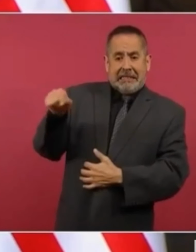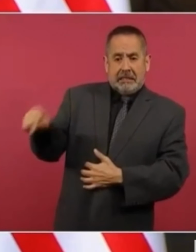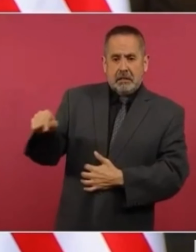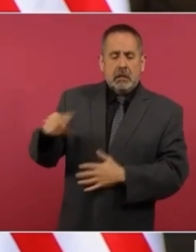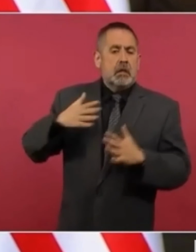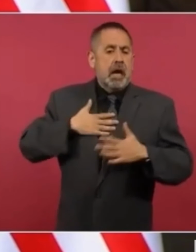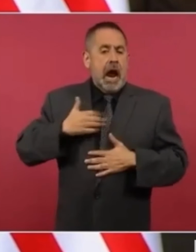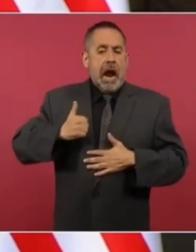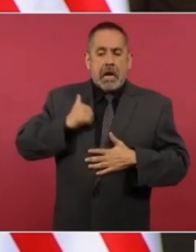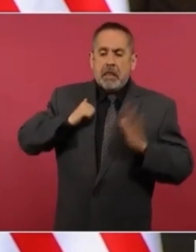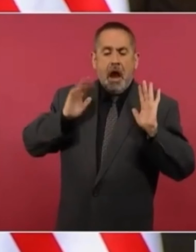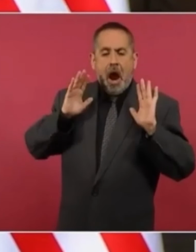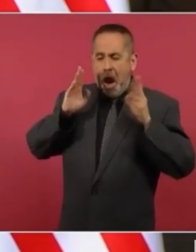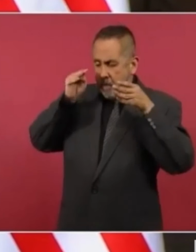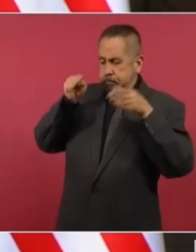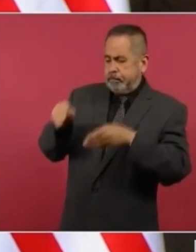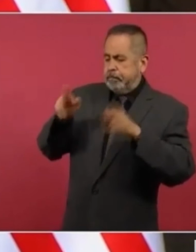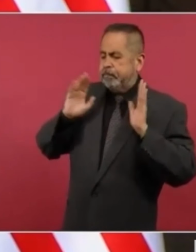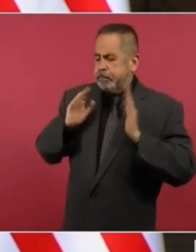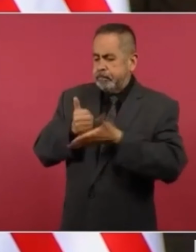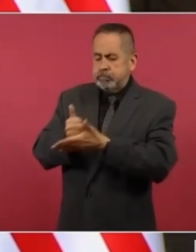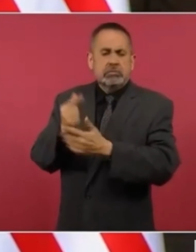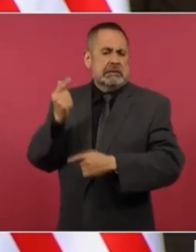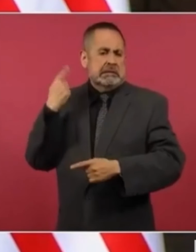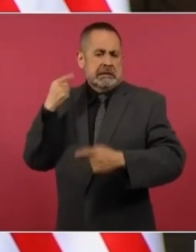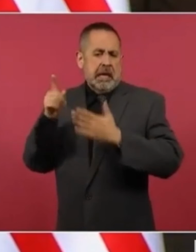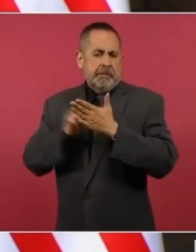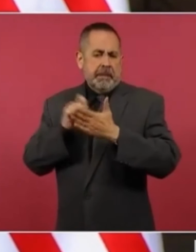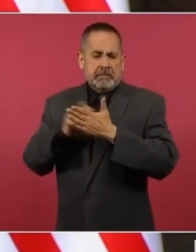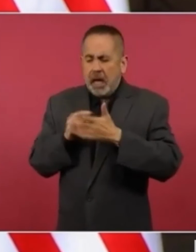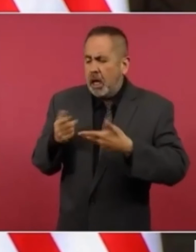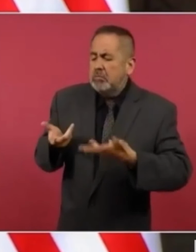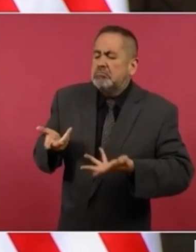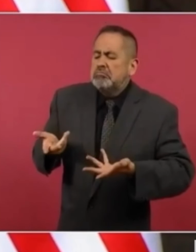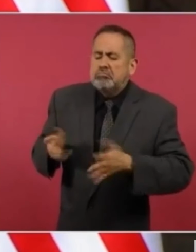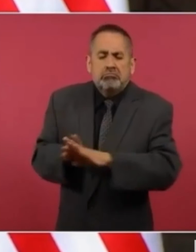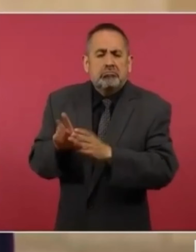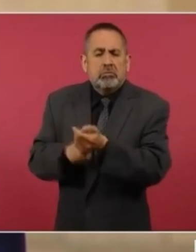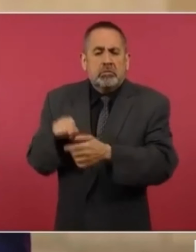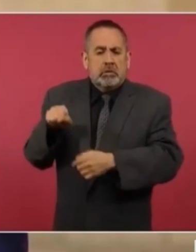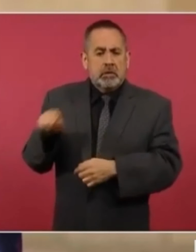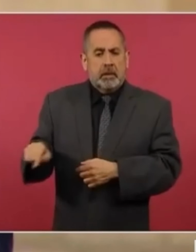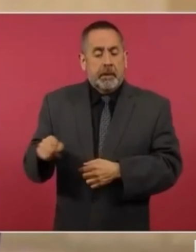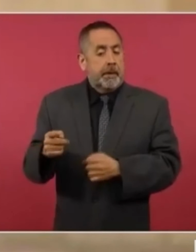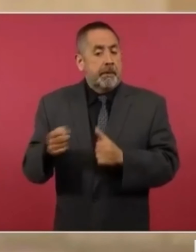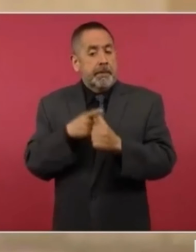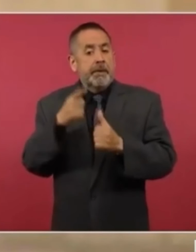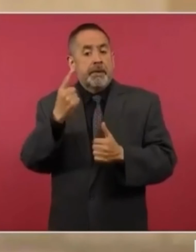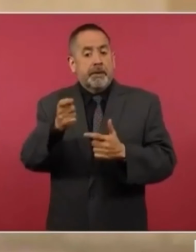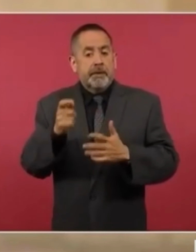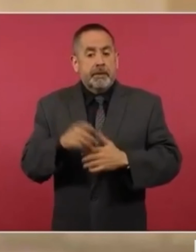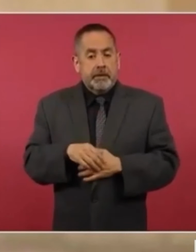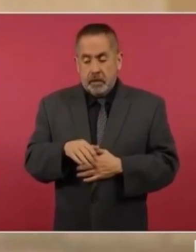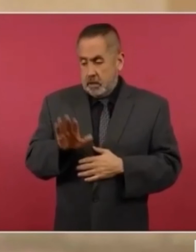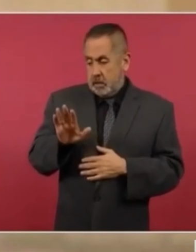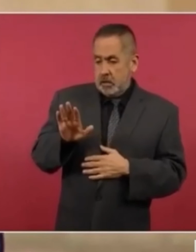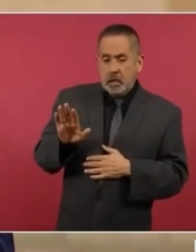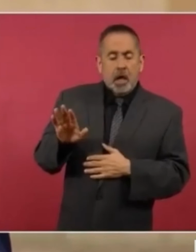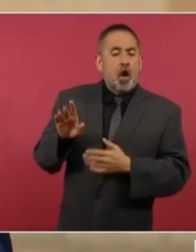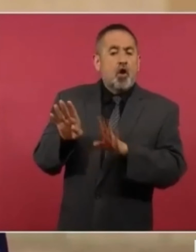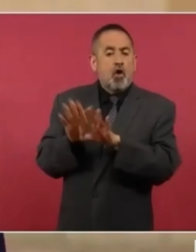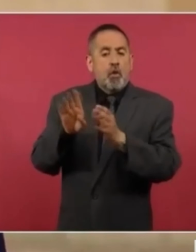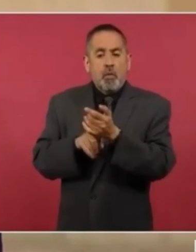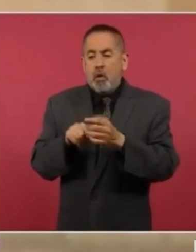se centra, y lo ha hecho los últimos meses, en primer lugar, adoptar